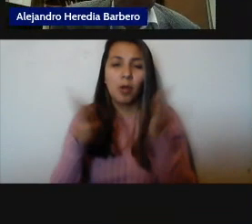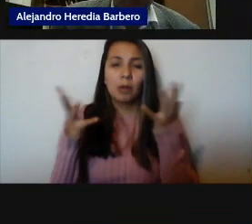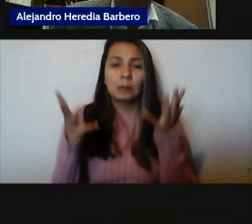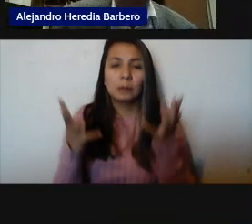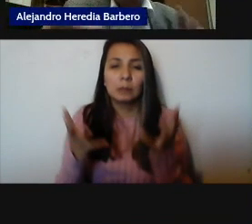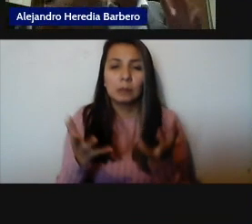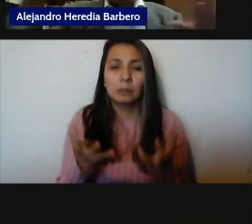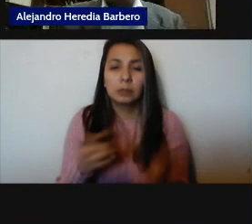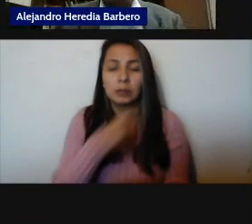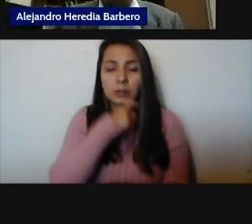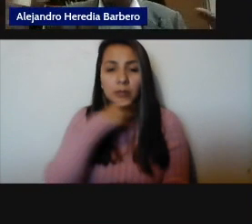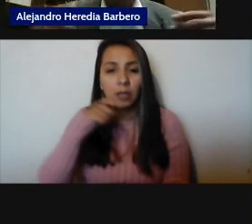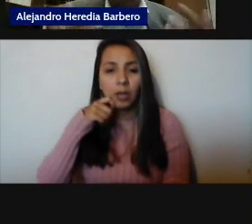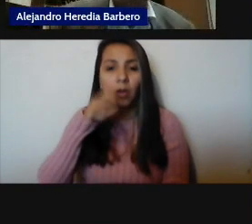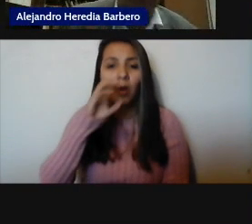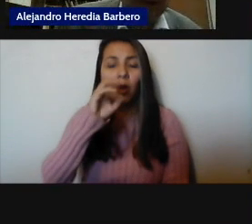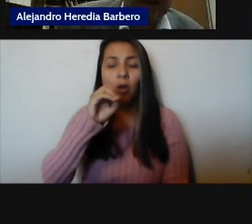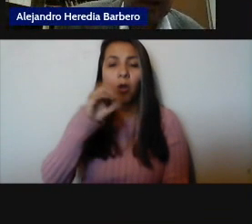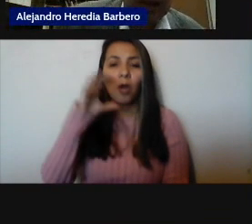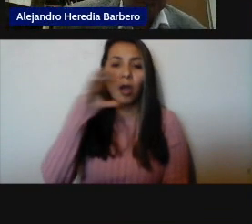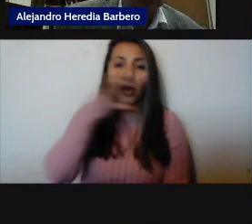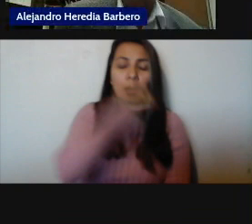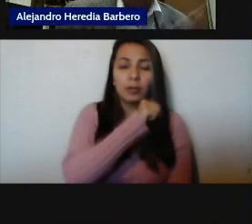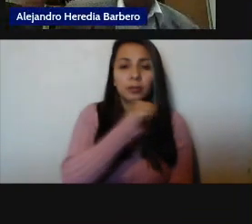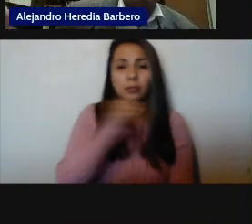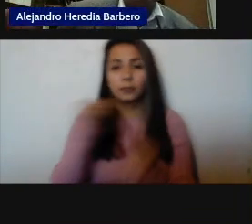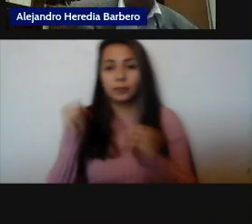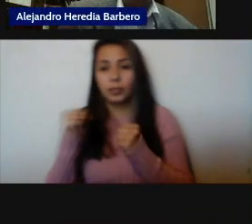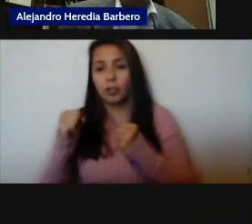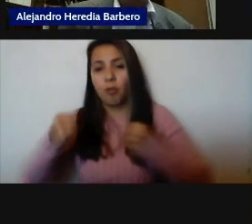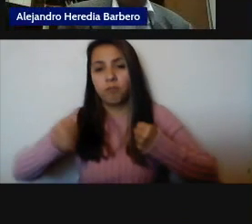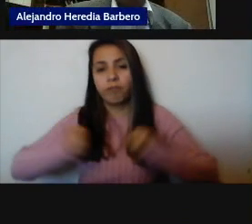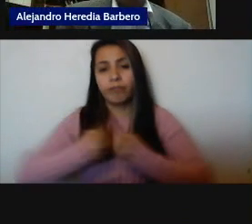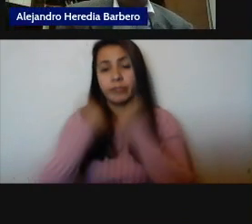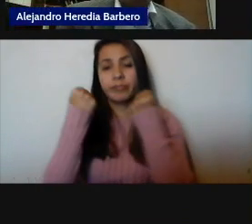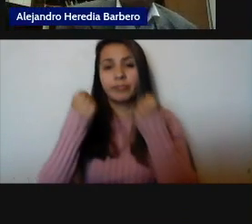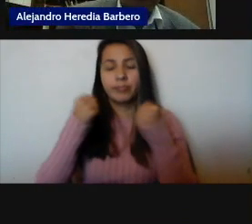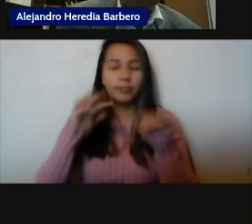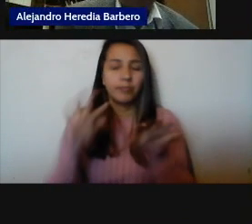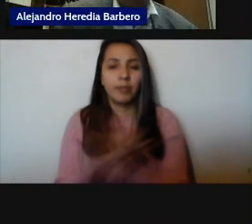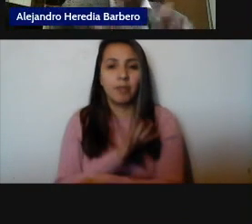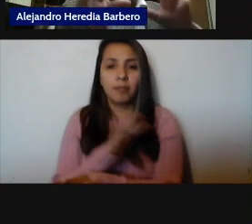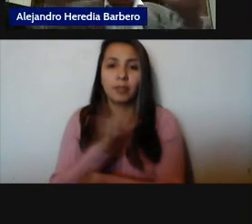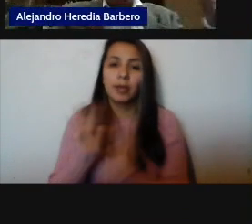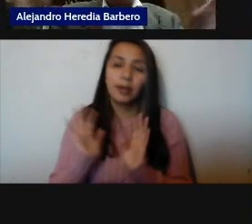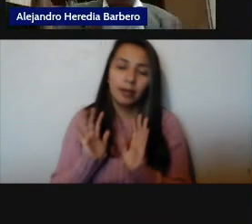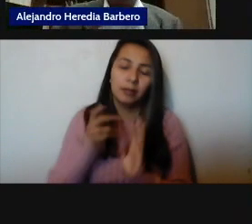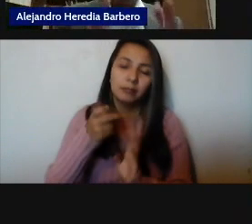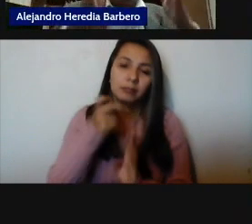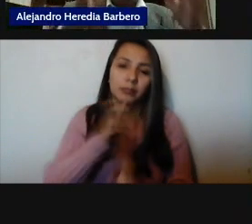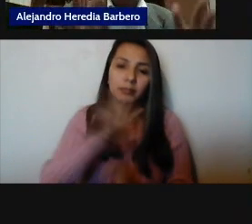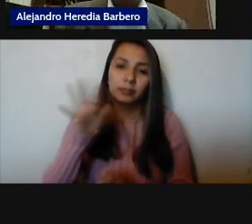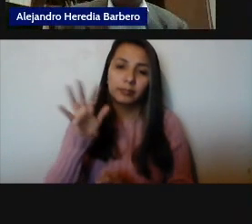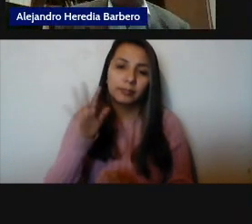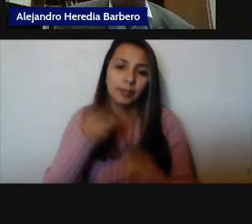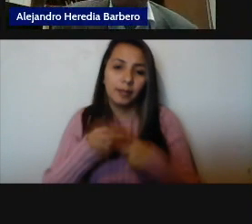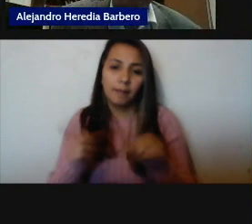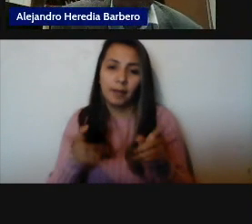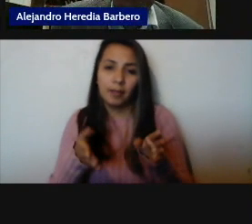distinto, por ejemplo, de deshidratación o de choque térmico, etcétera, para poder